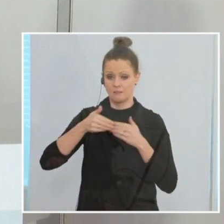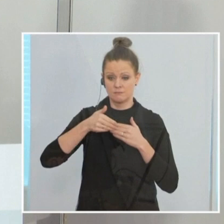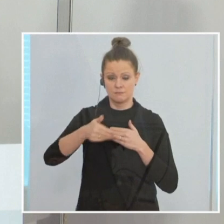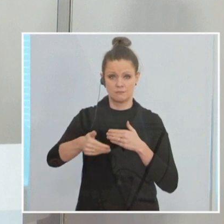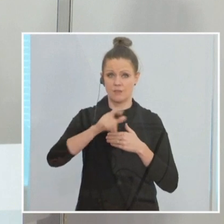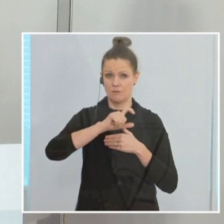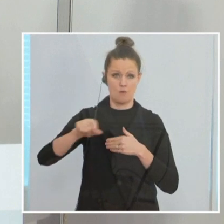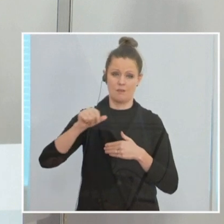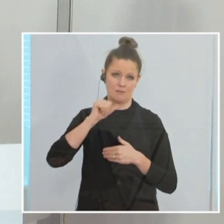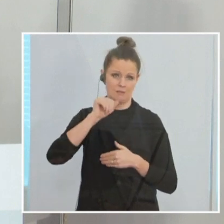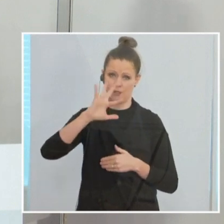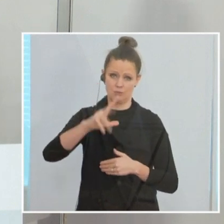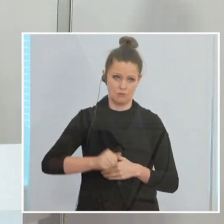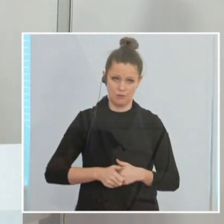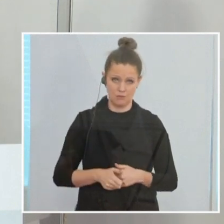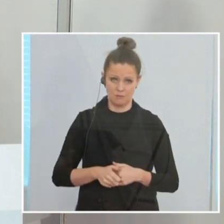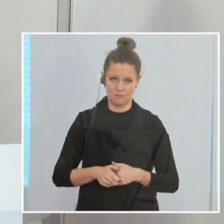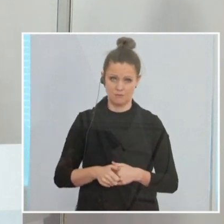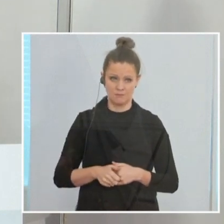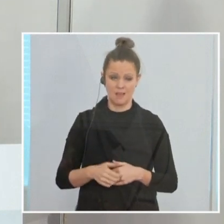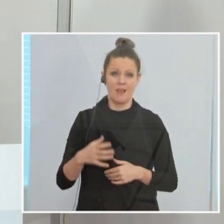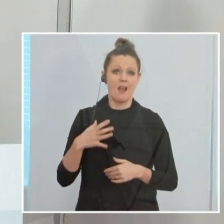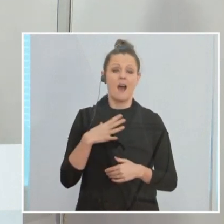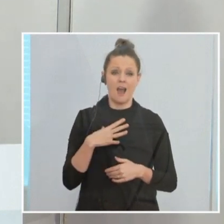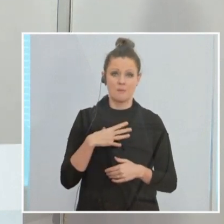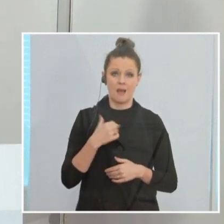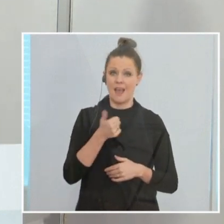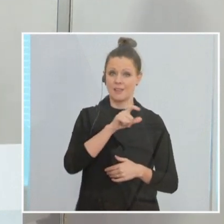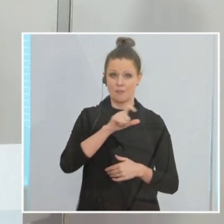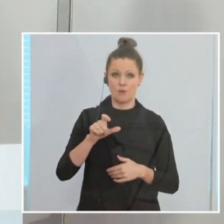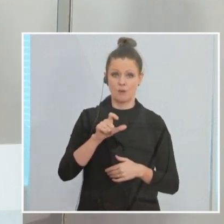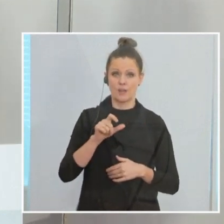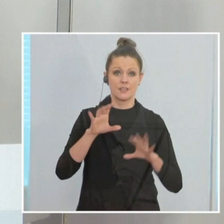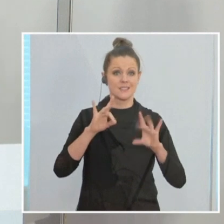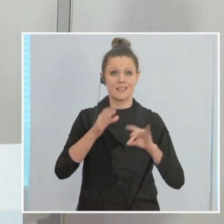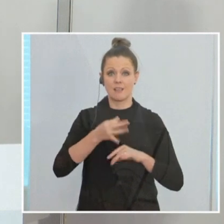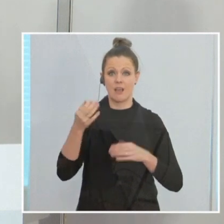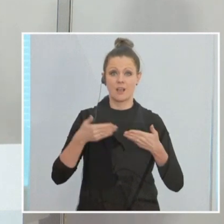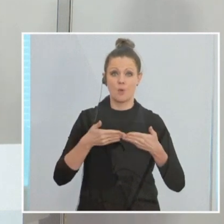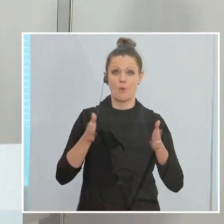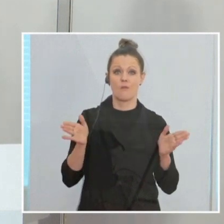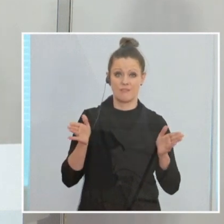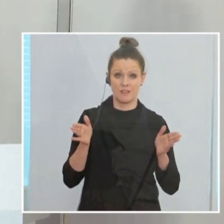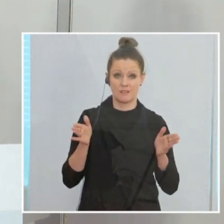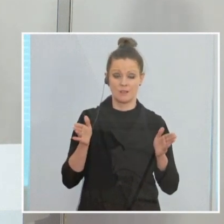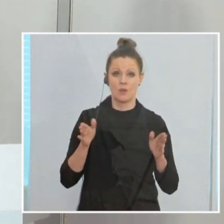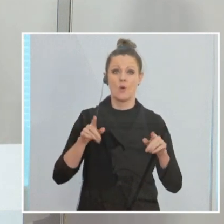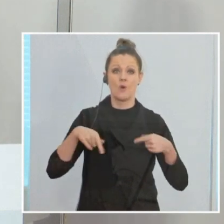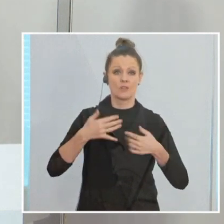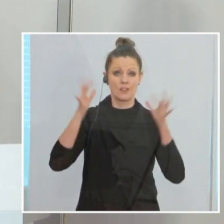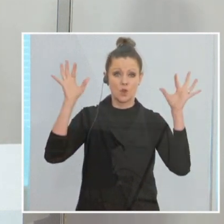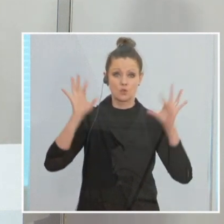nosotros. Pero no ganamos nada abriendo todo 10 días y luego teniendo que cerrarlo otra vez con cifras de